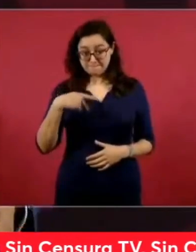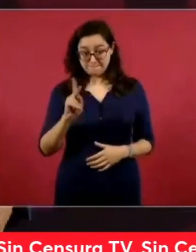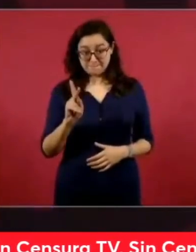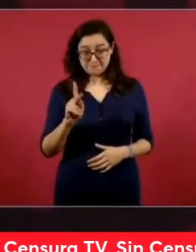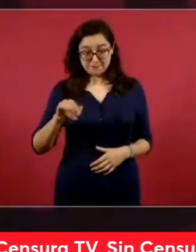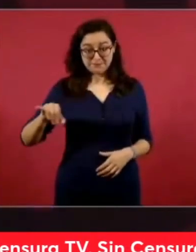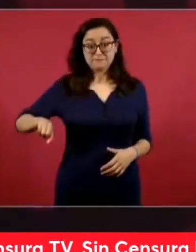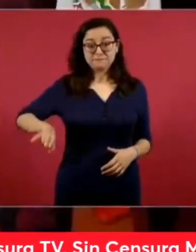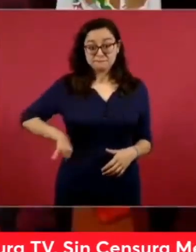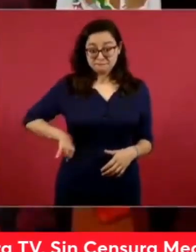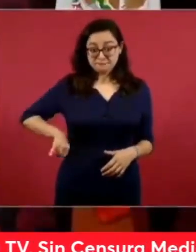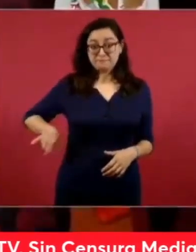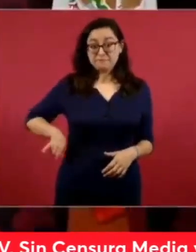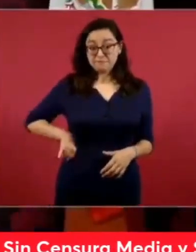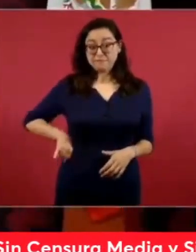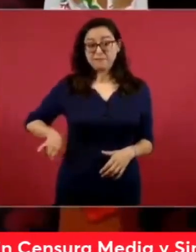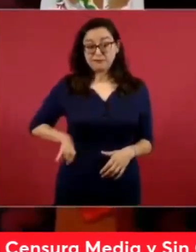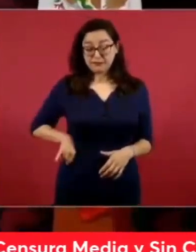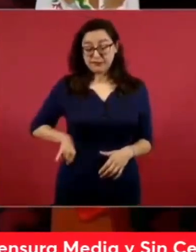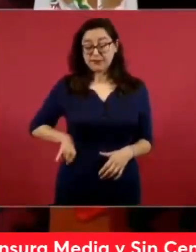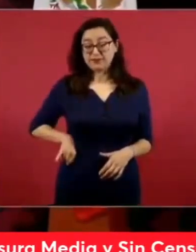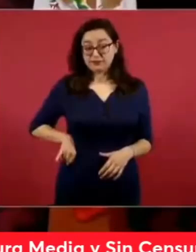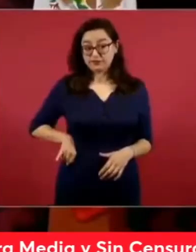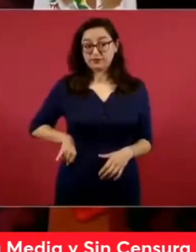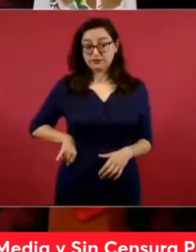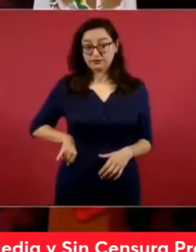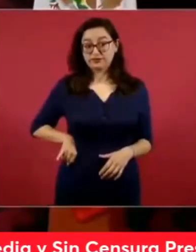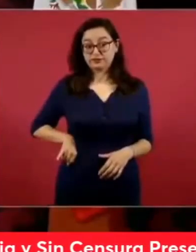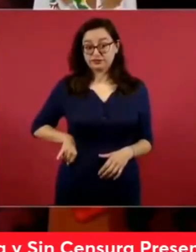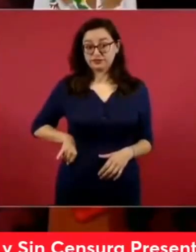del por qué, 0.